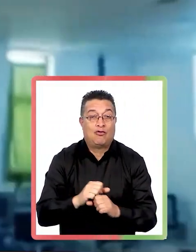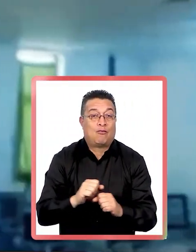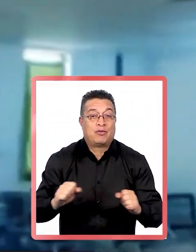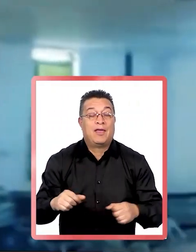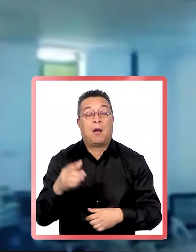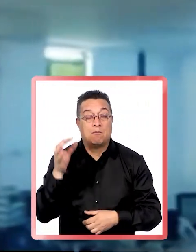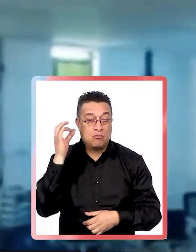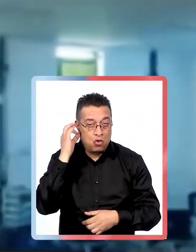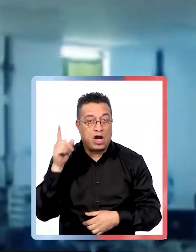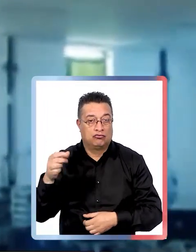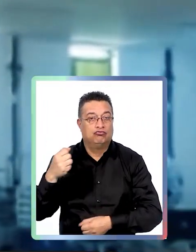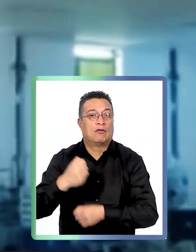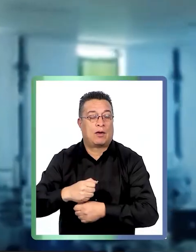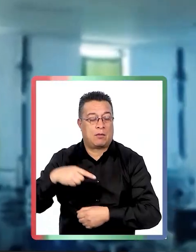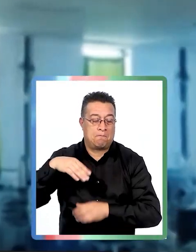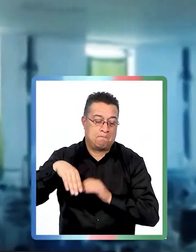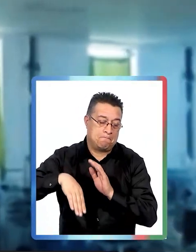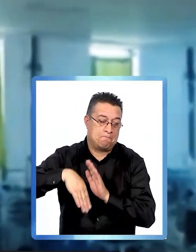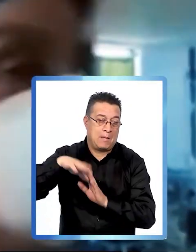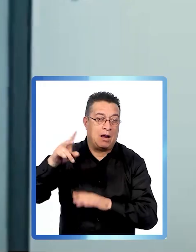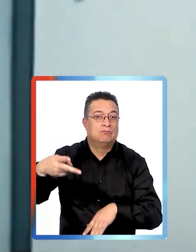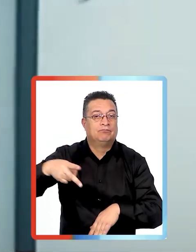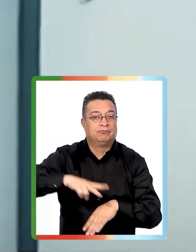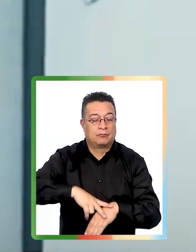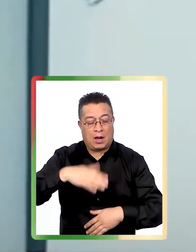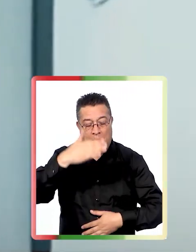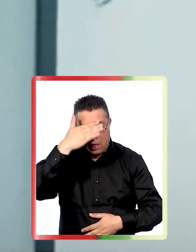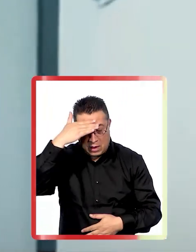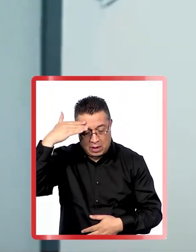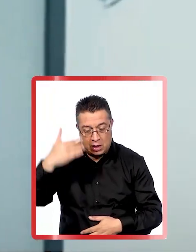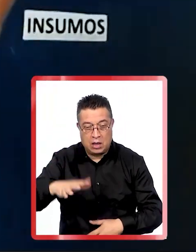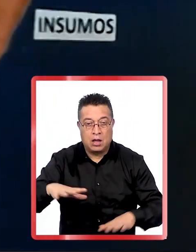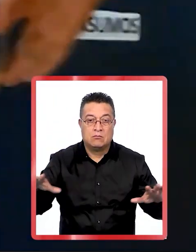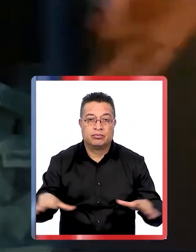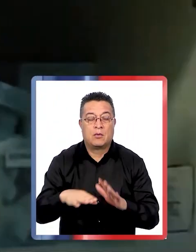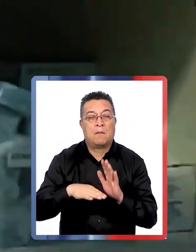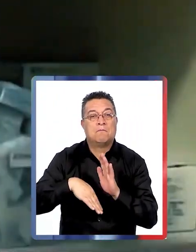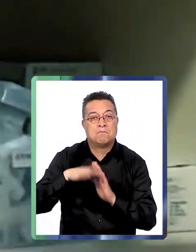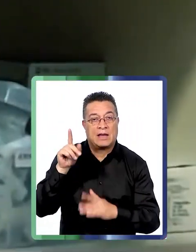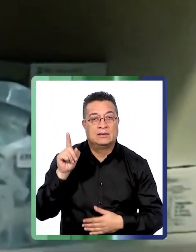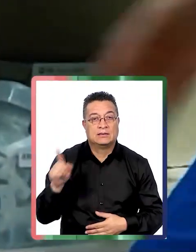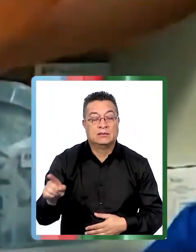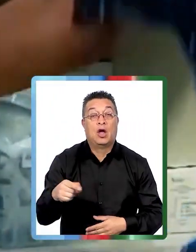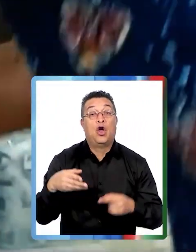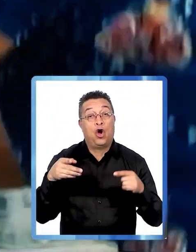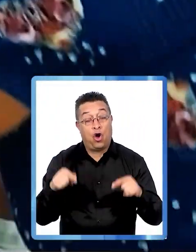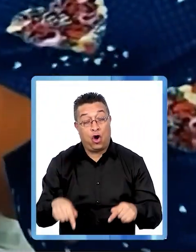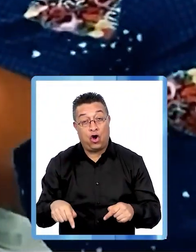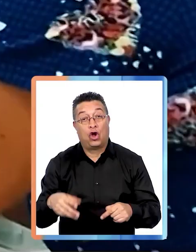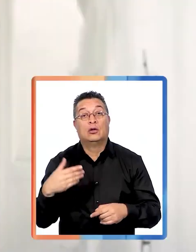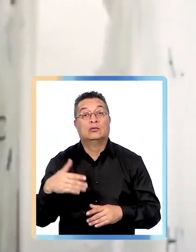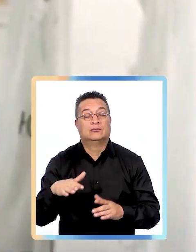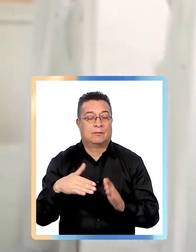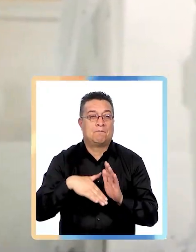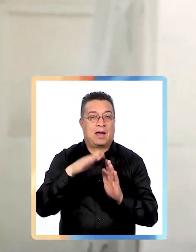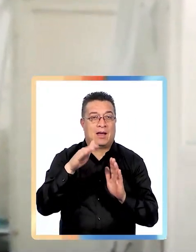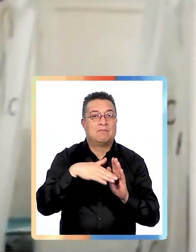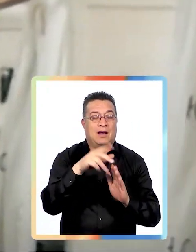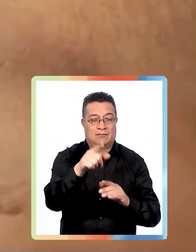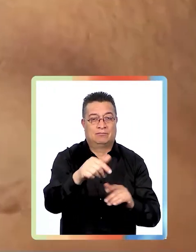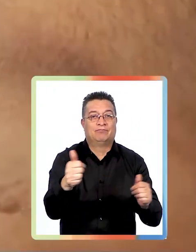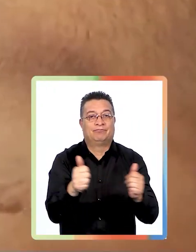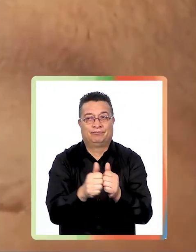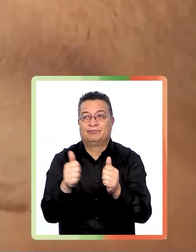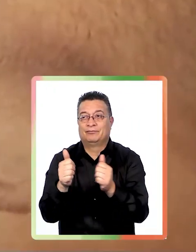adelante. Pero la mujer lo hace a costa de grandes esfuerzos, pero hoy en día la mayoría